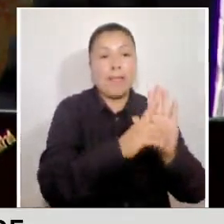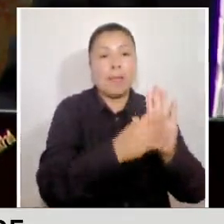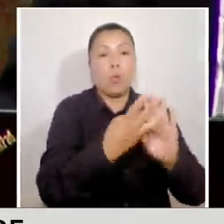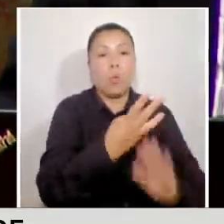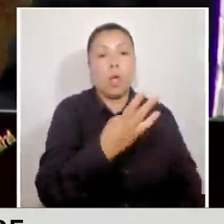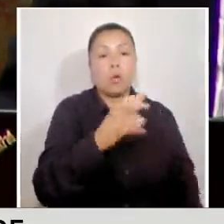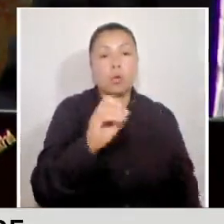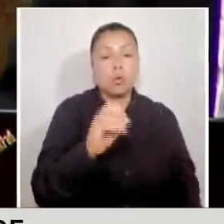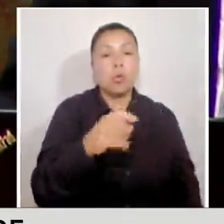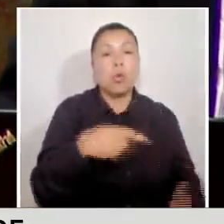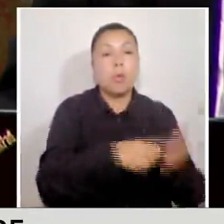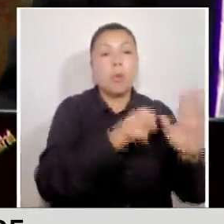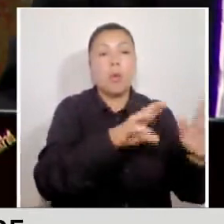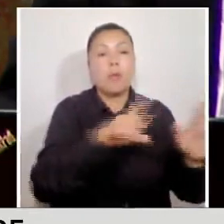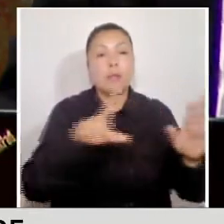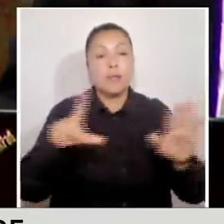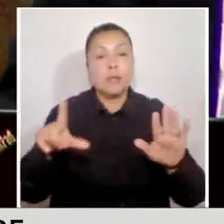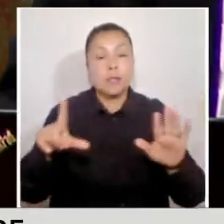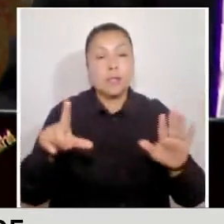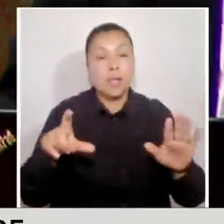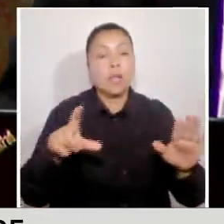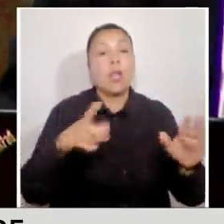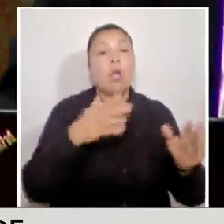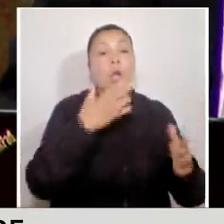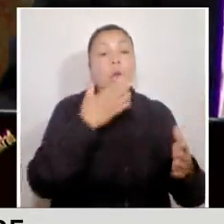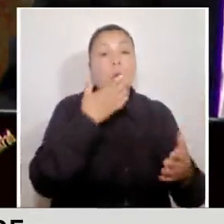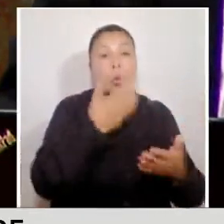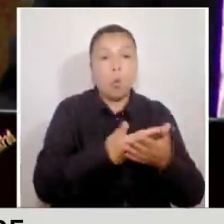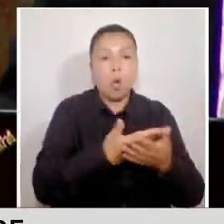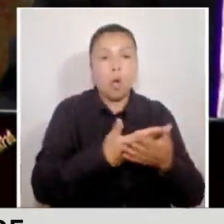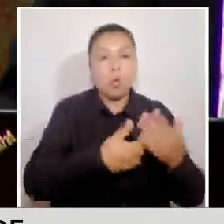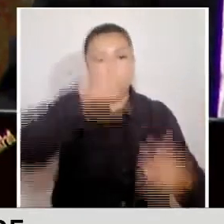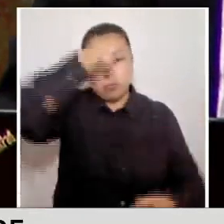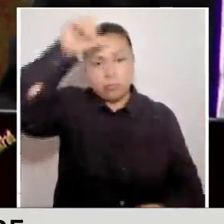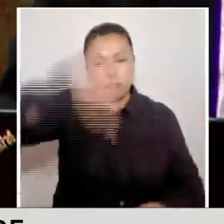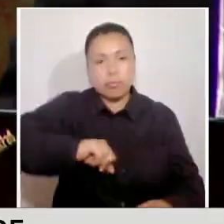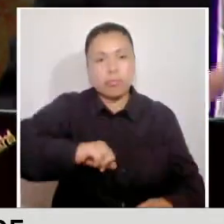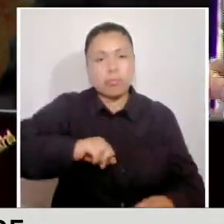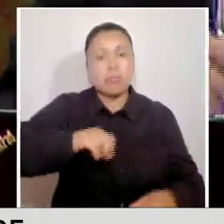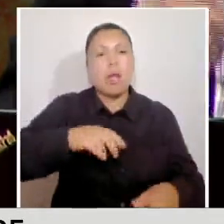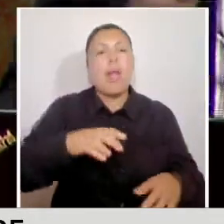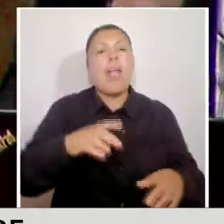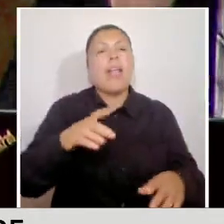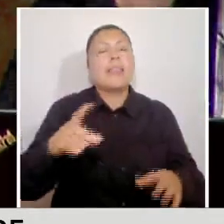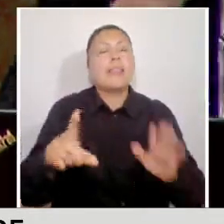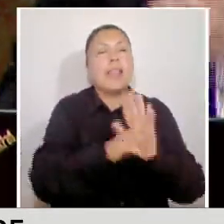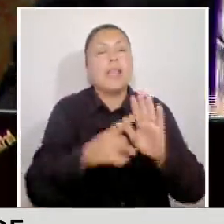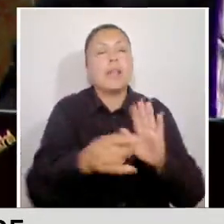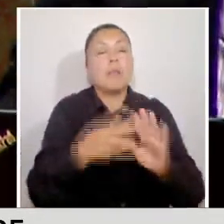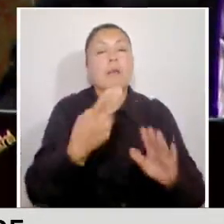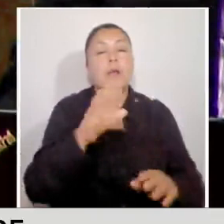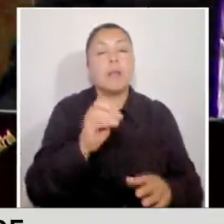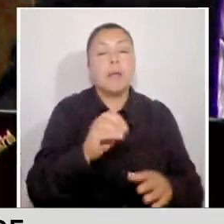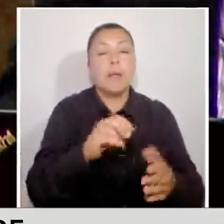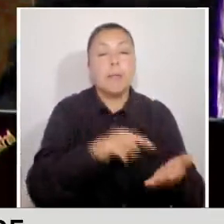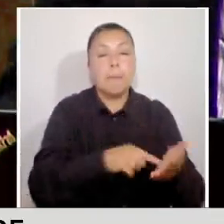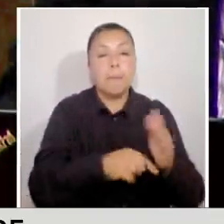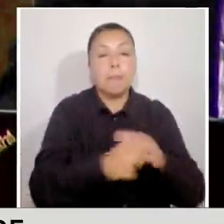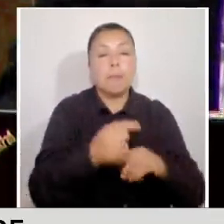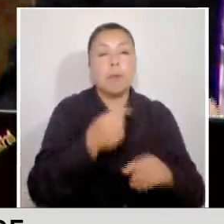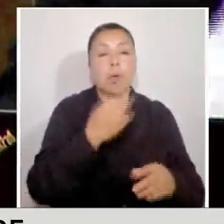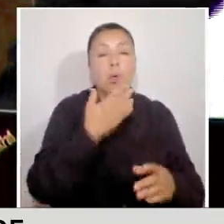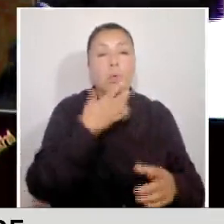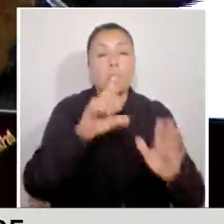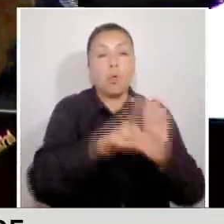197 17 cuando importar en una pena de crimen en la ley número 20,000 cuando importar en una pena de crimen en la ley